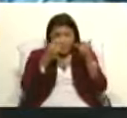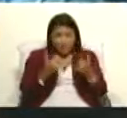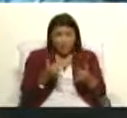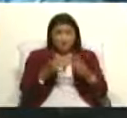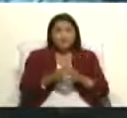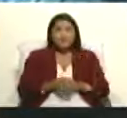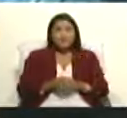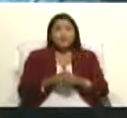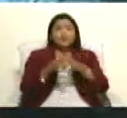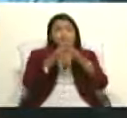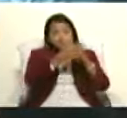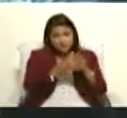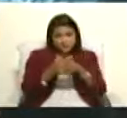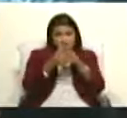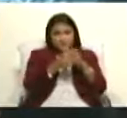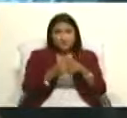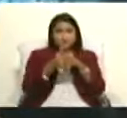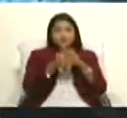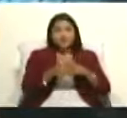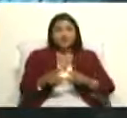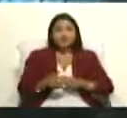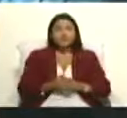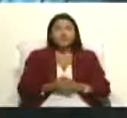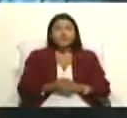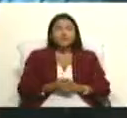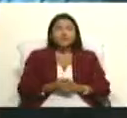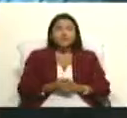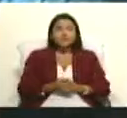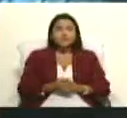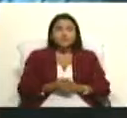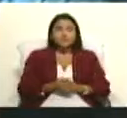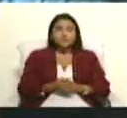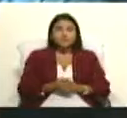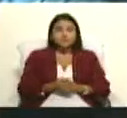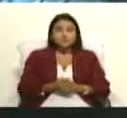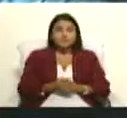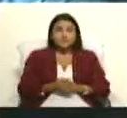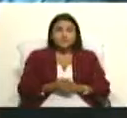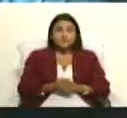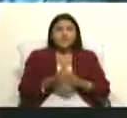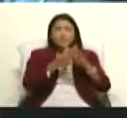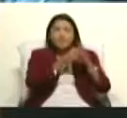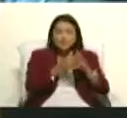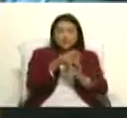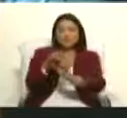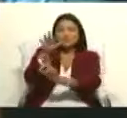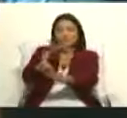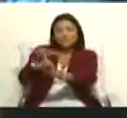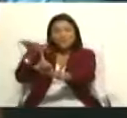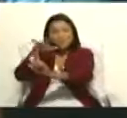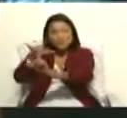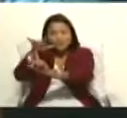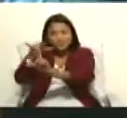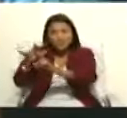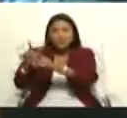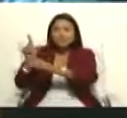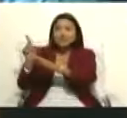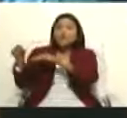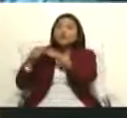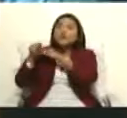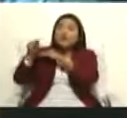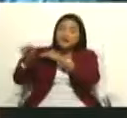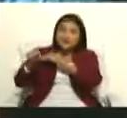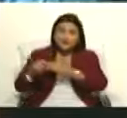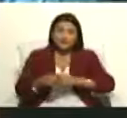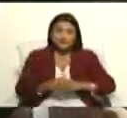que no lo quiera ver eso es problema de él pero es el imperialismo que mueve los hilos de los que están al frente de Guyana a